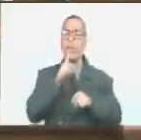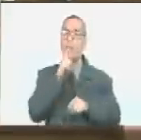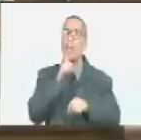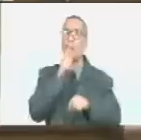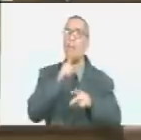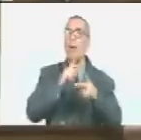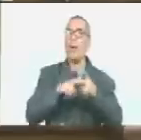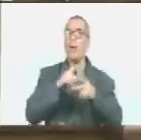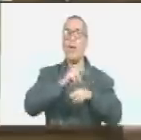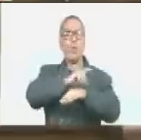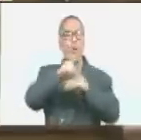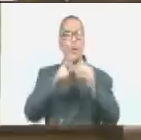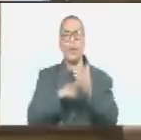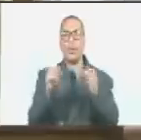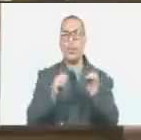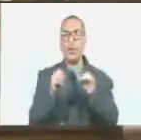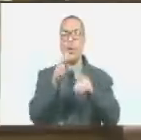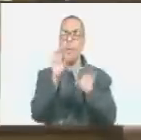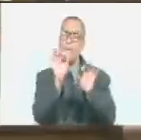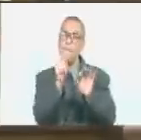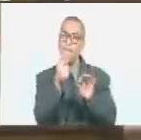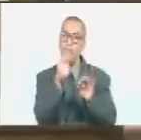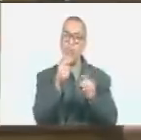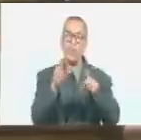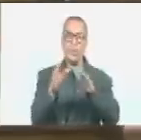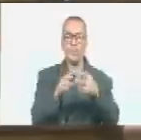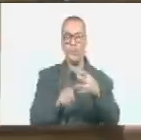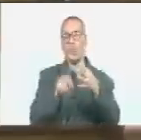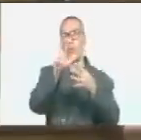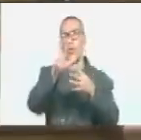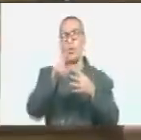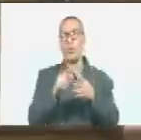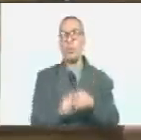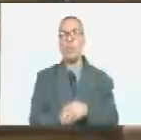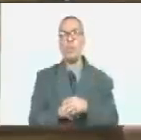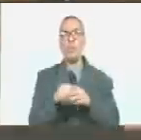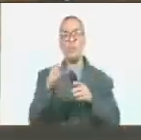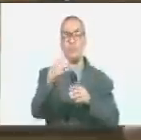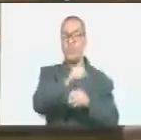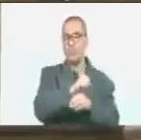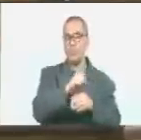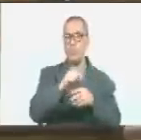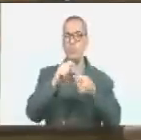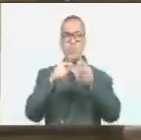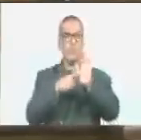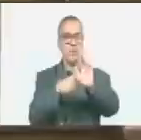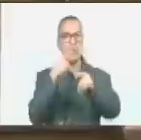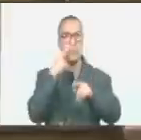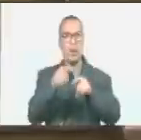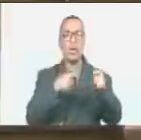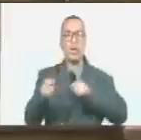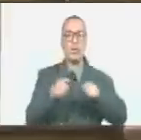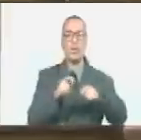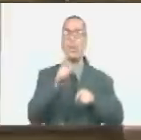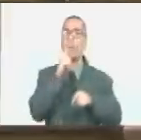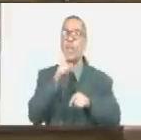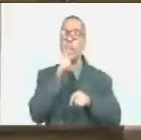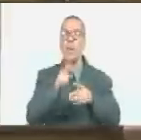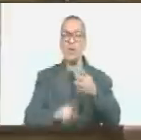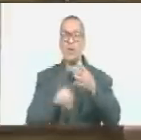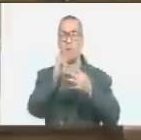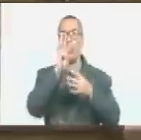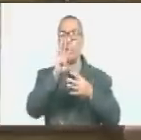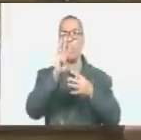ilícitas en su totalidad o en partes. 3. Que sean objeto material de actividades ilícitas.